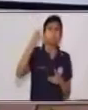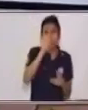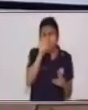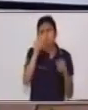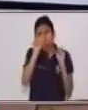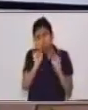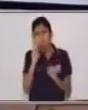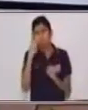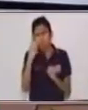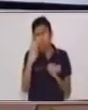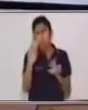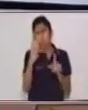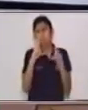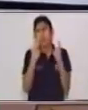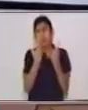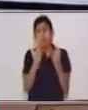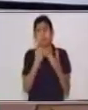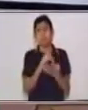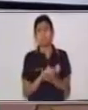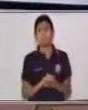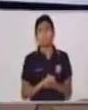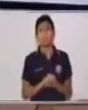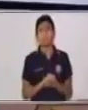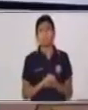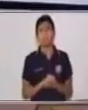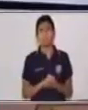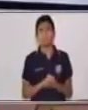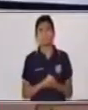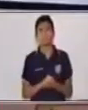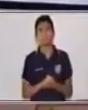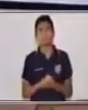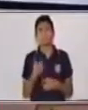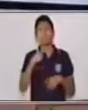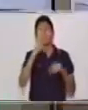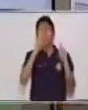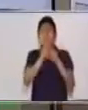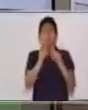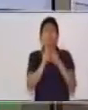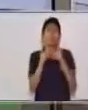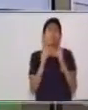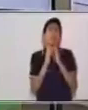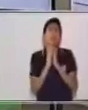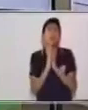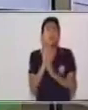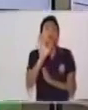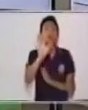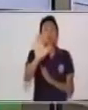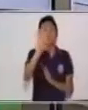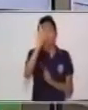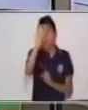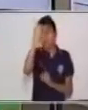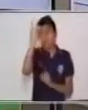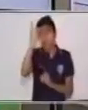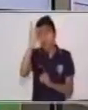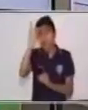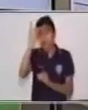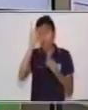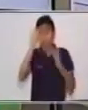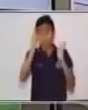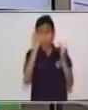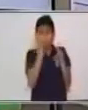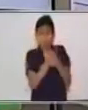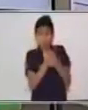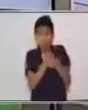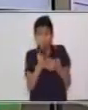análisis para la siguiente clase. Ten presente guardar siempre tus trabajos y ejercicios en